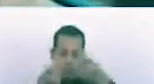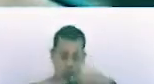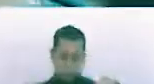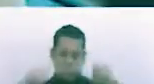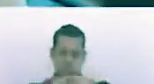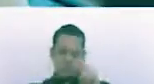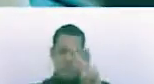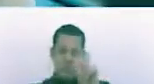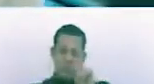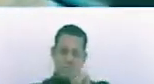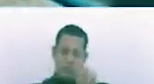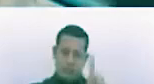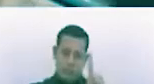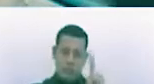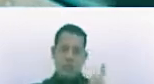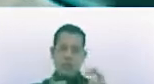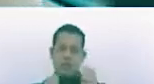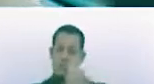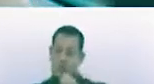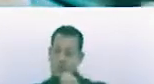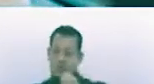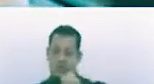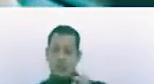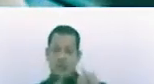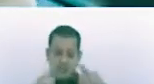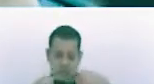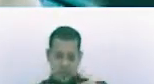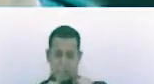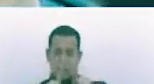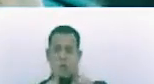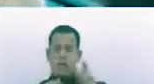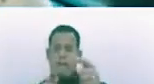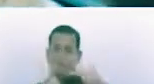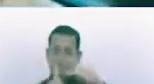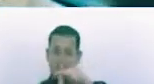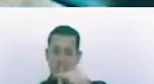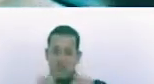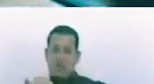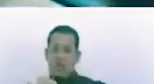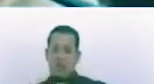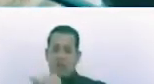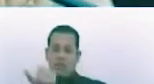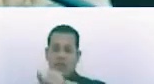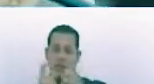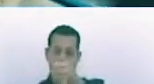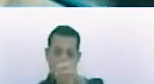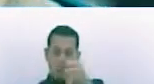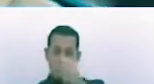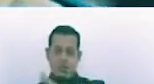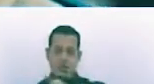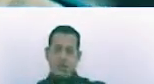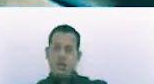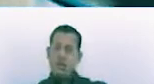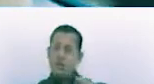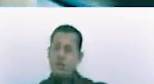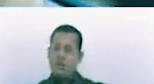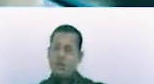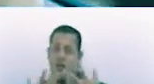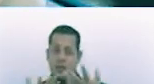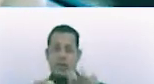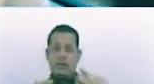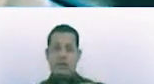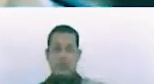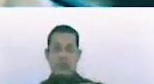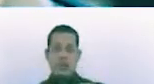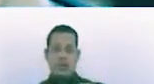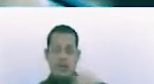en el año 2021 y que seguramente sigue contando ahora con más del apoyo de cada uno de los salvadoreños que quieren vivir